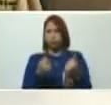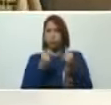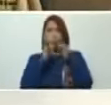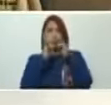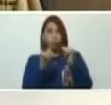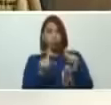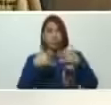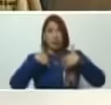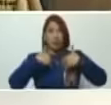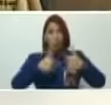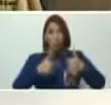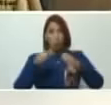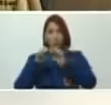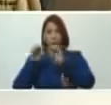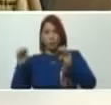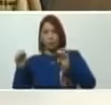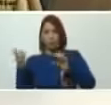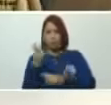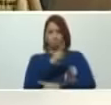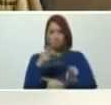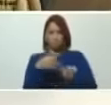salud como en educación,